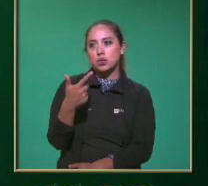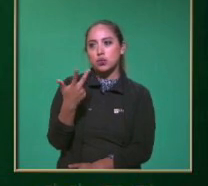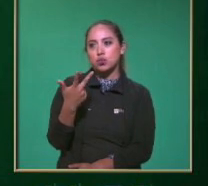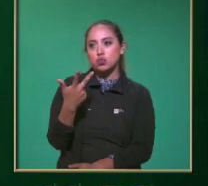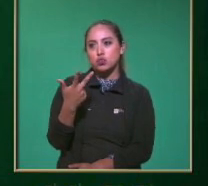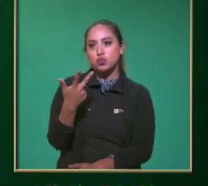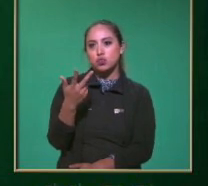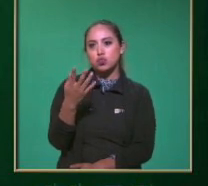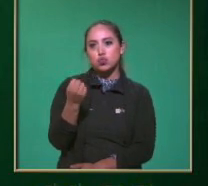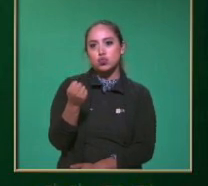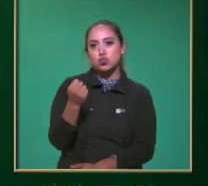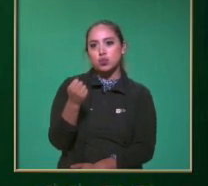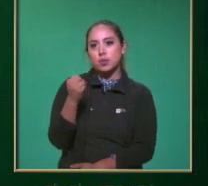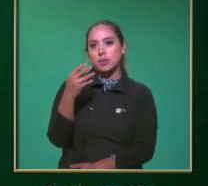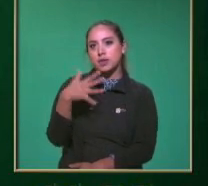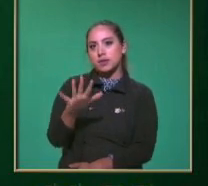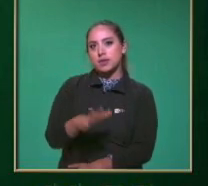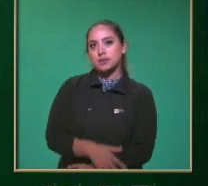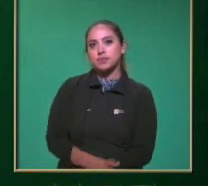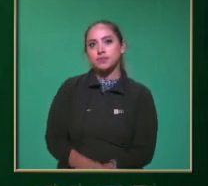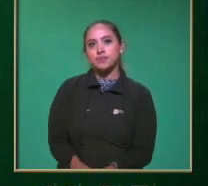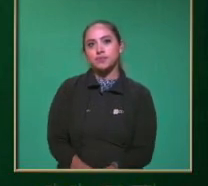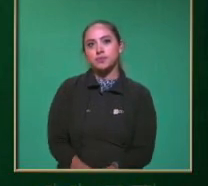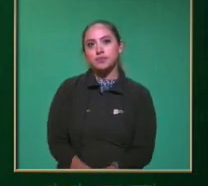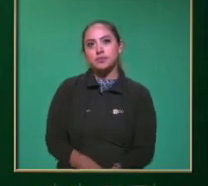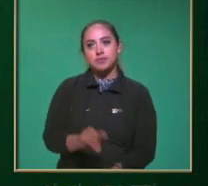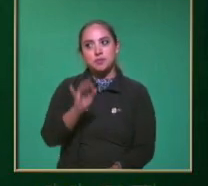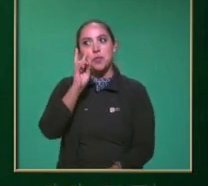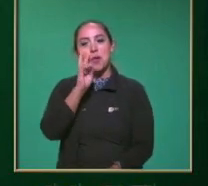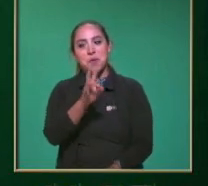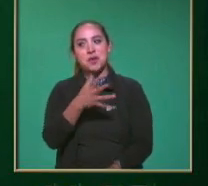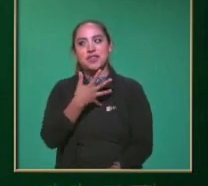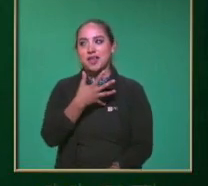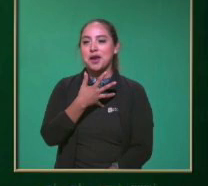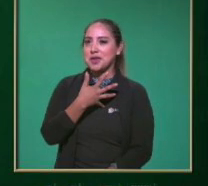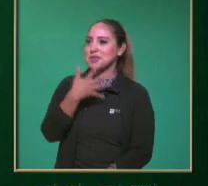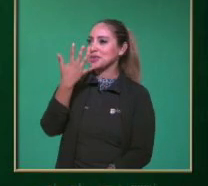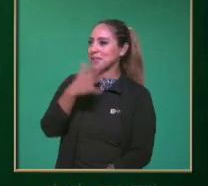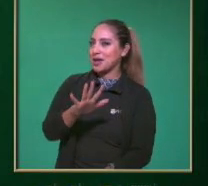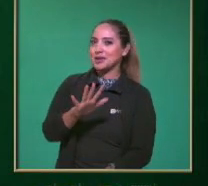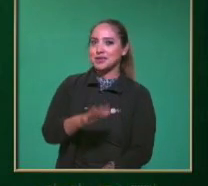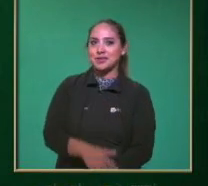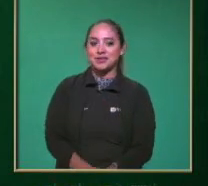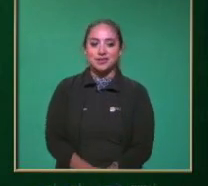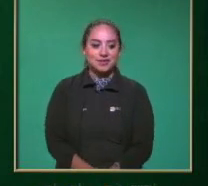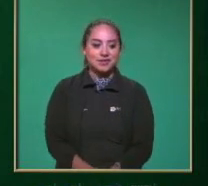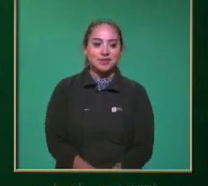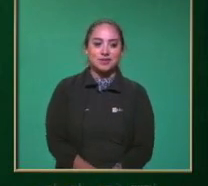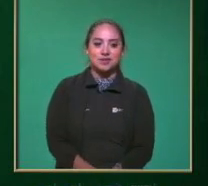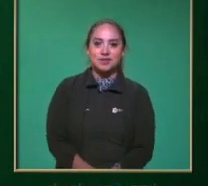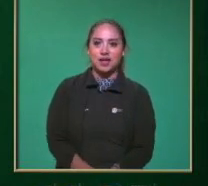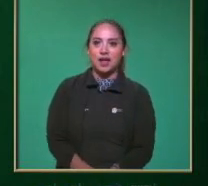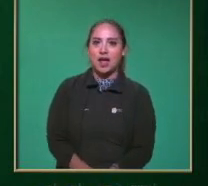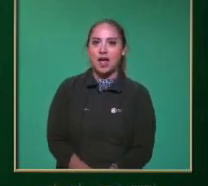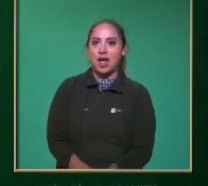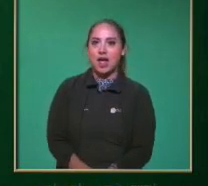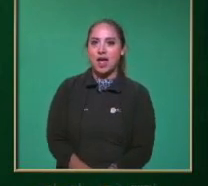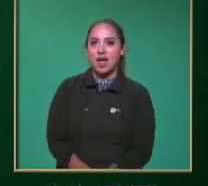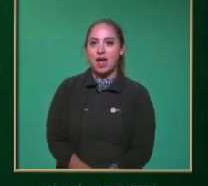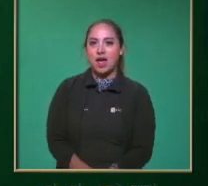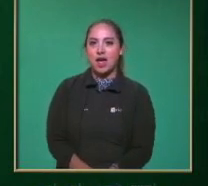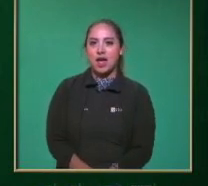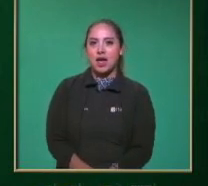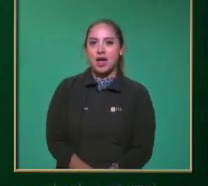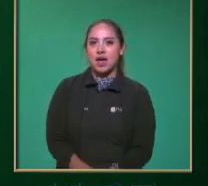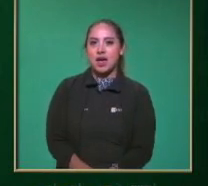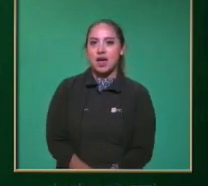8, 9, 10. Ah, ya vi, tiene 10 globos el señor. 10 globos. Pero si Ana le quiere comprar